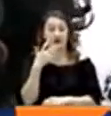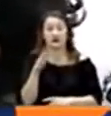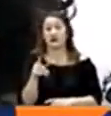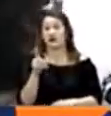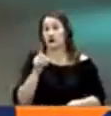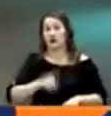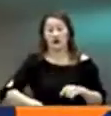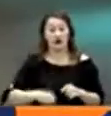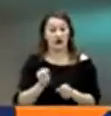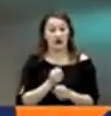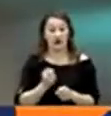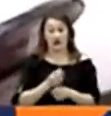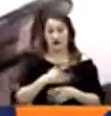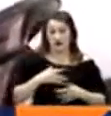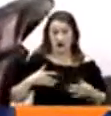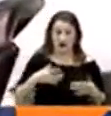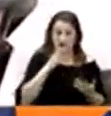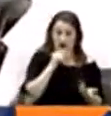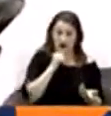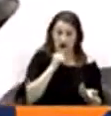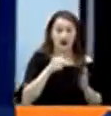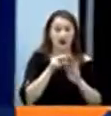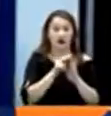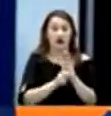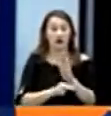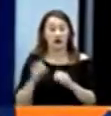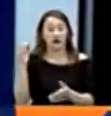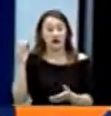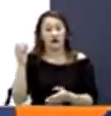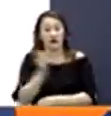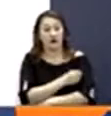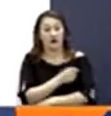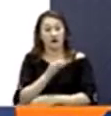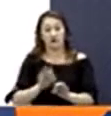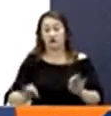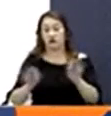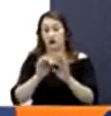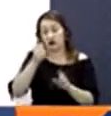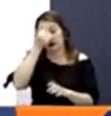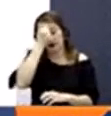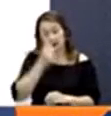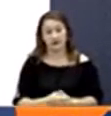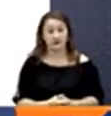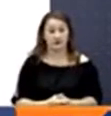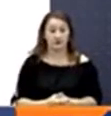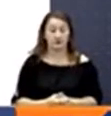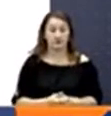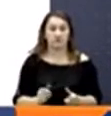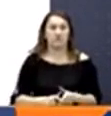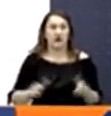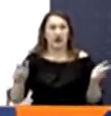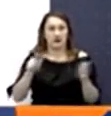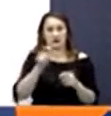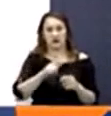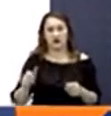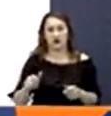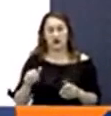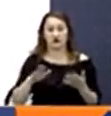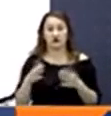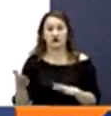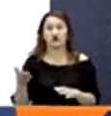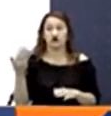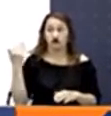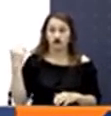existir trabajo sin salud y que la norma de la vacunación obligatoria es esencial. El gran número de personas fallecidas en los últimos